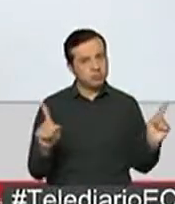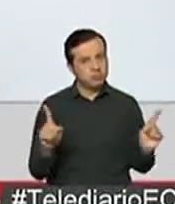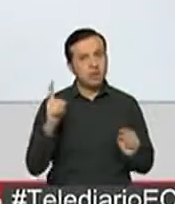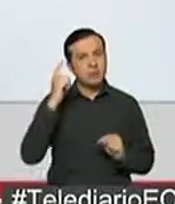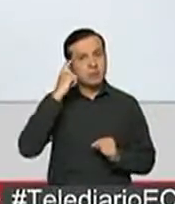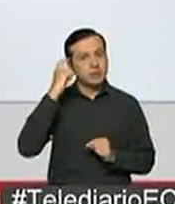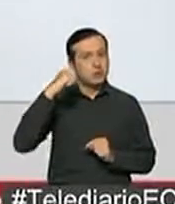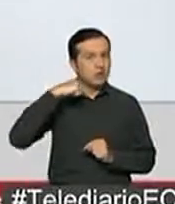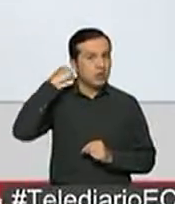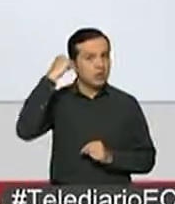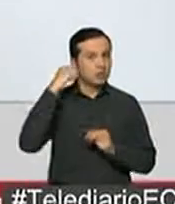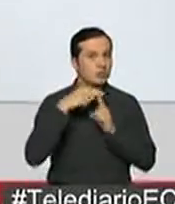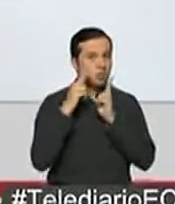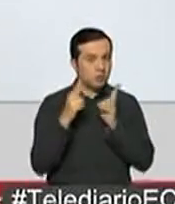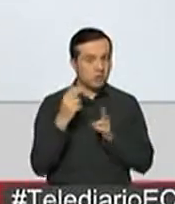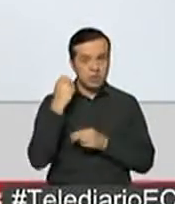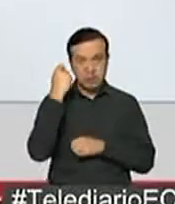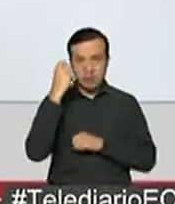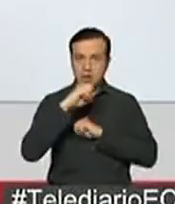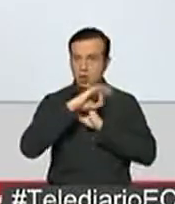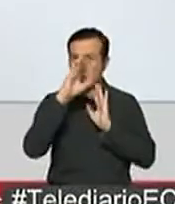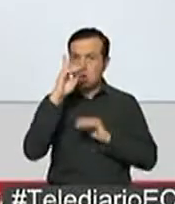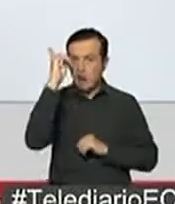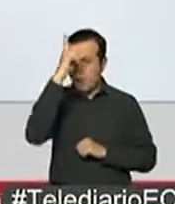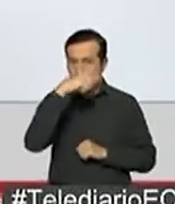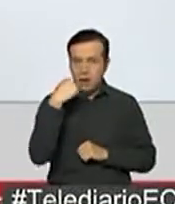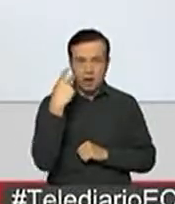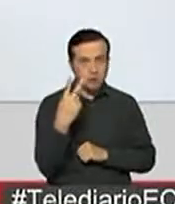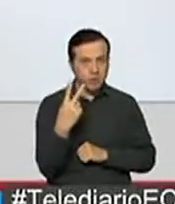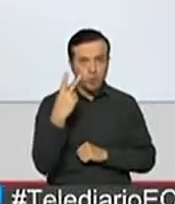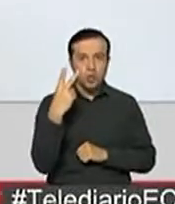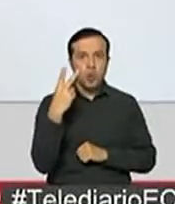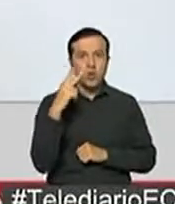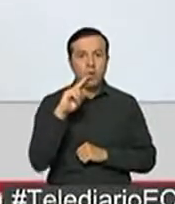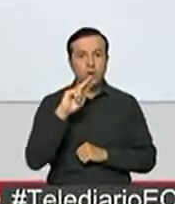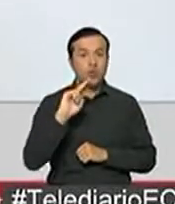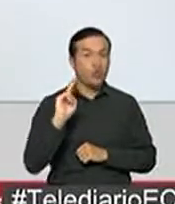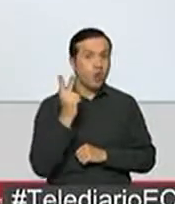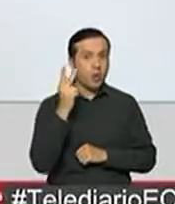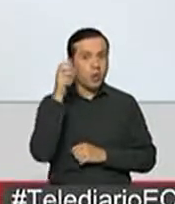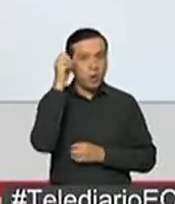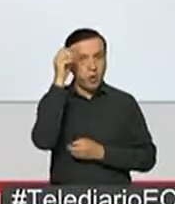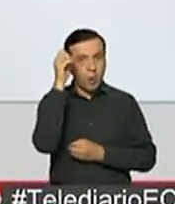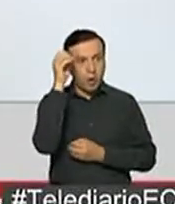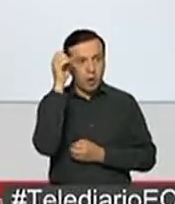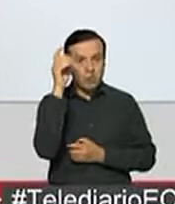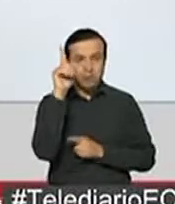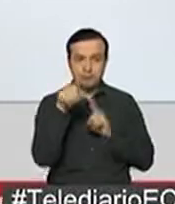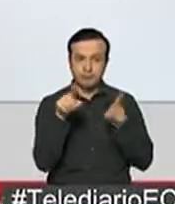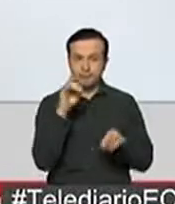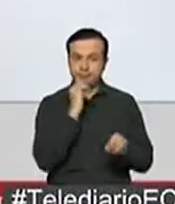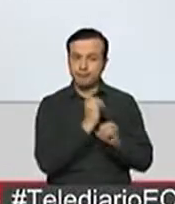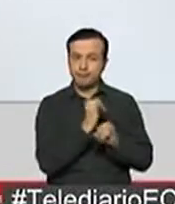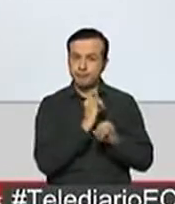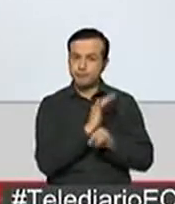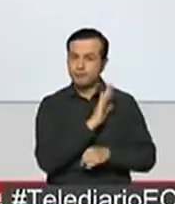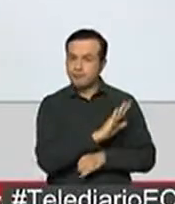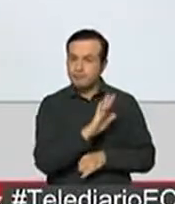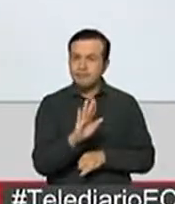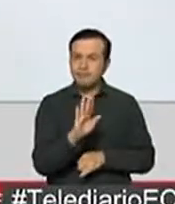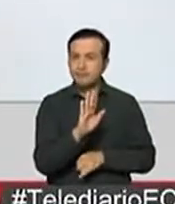humanos hay claramente una doble moral un doble discurso son entidades que lamentablemente han